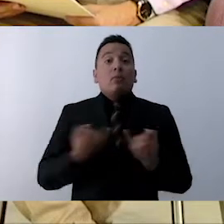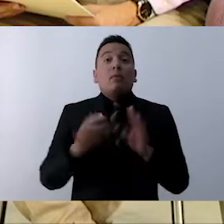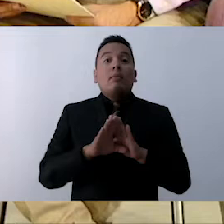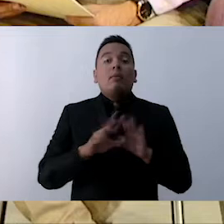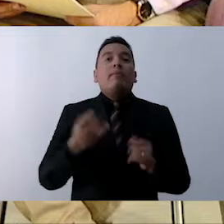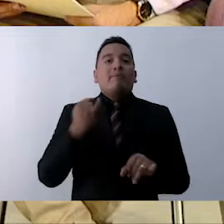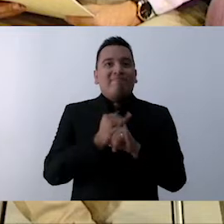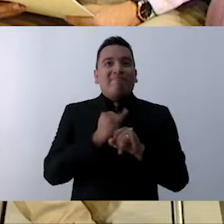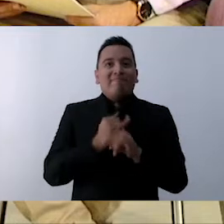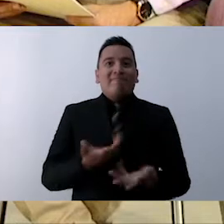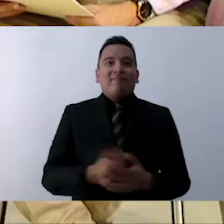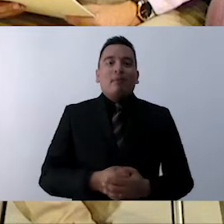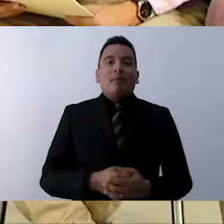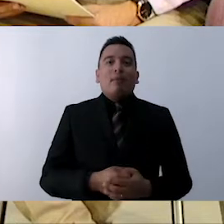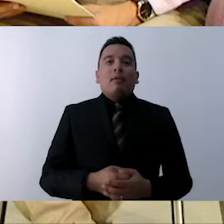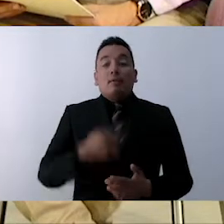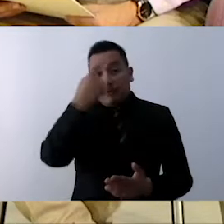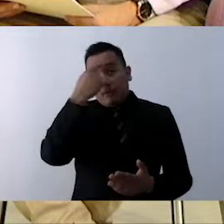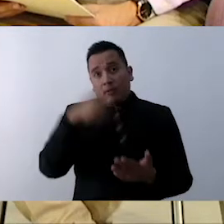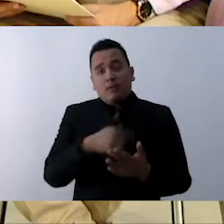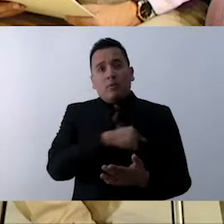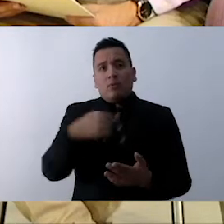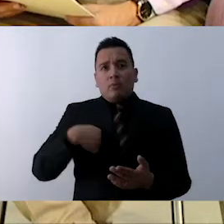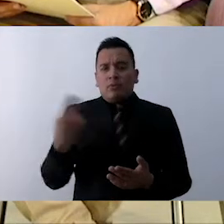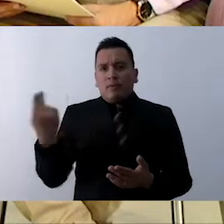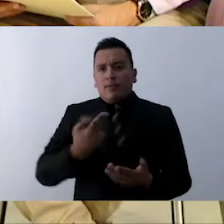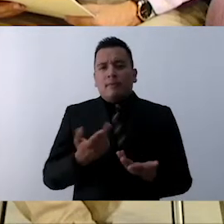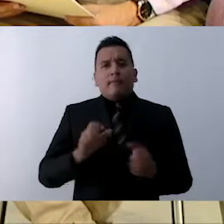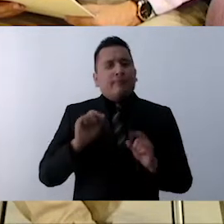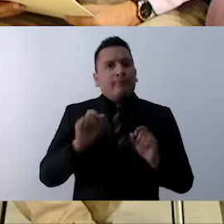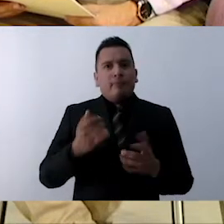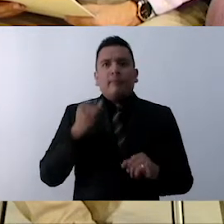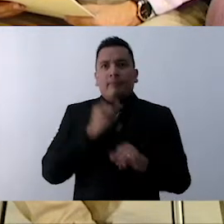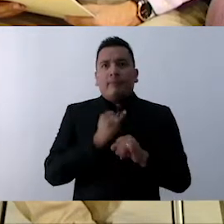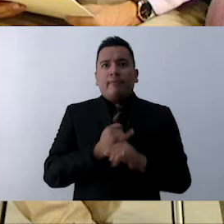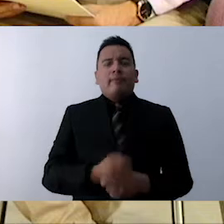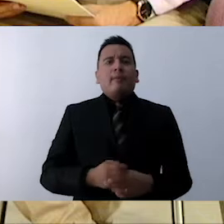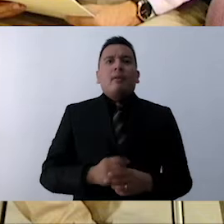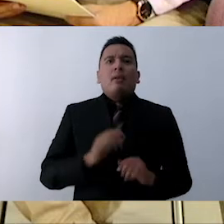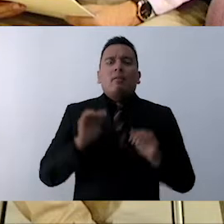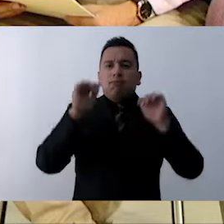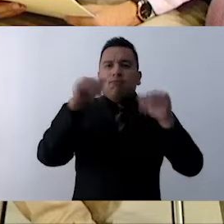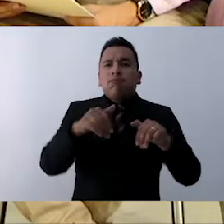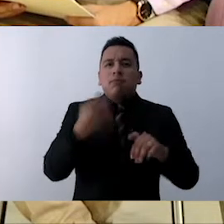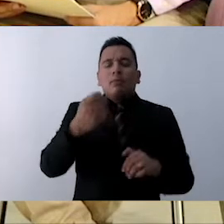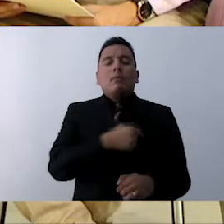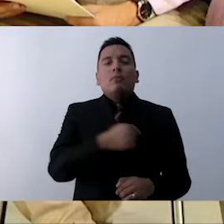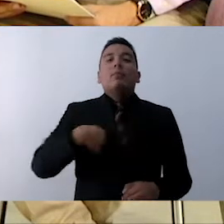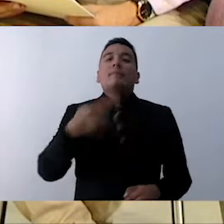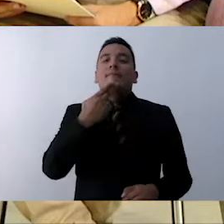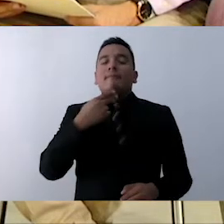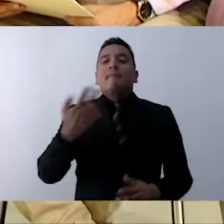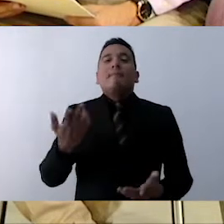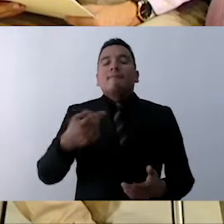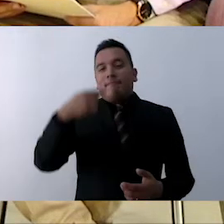juventud, pues hacia los medios electrónicos. Creo que eventualmente tenemos que dar el paso en ese sentido y creo que nos va